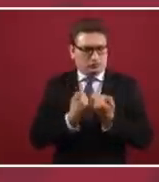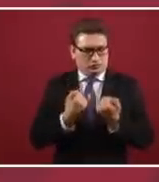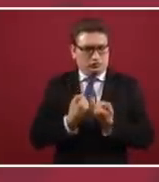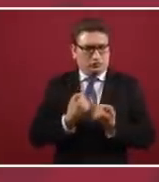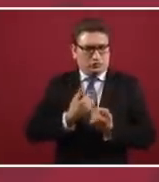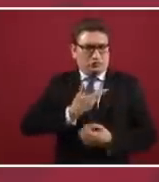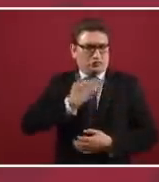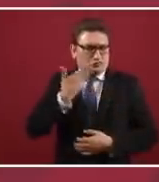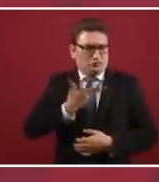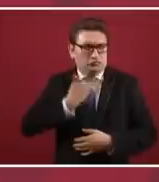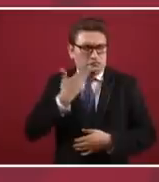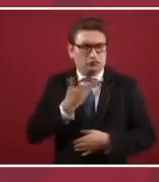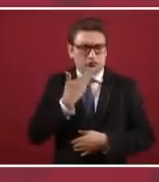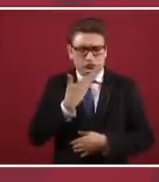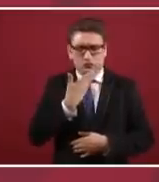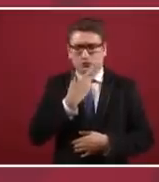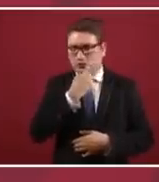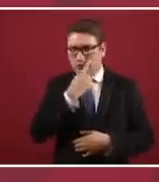tradicional,